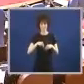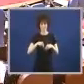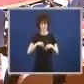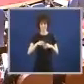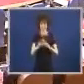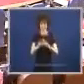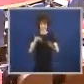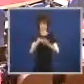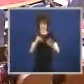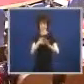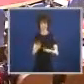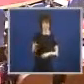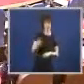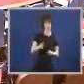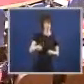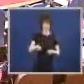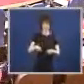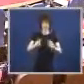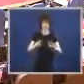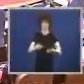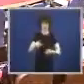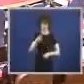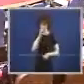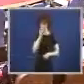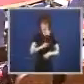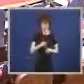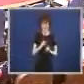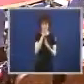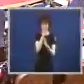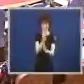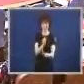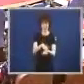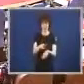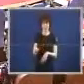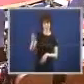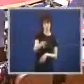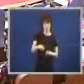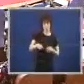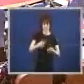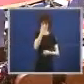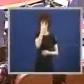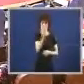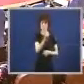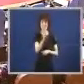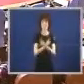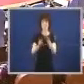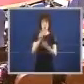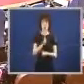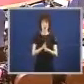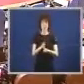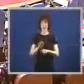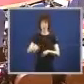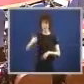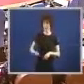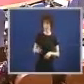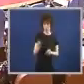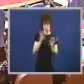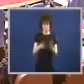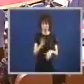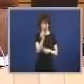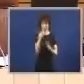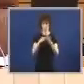recuperación de gasto non nos chegarían 10 anos para a recuperación do gasto, e sabemos que non é un problema de xeración de riqueza. Estamos nos niveis de riqueza de